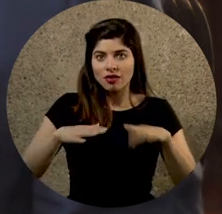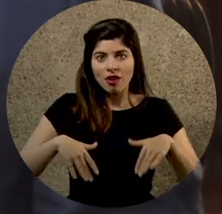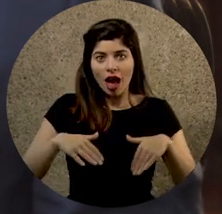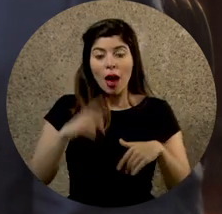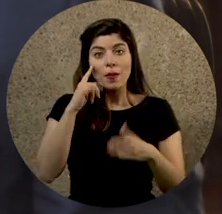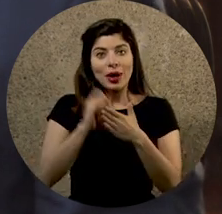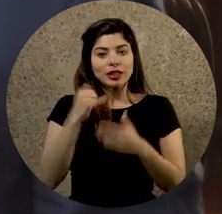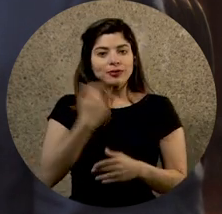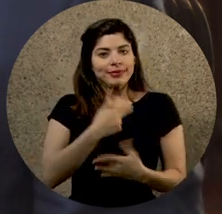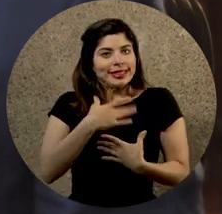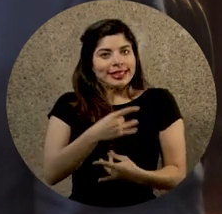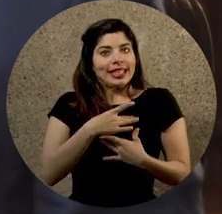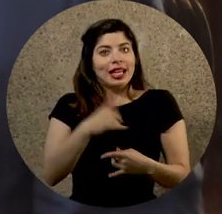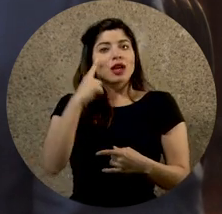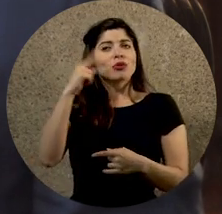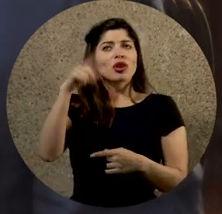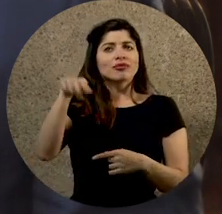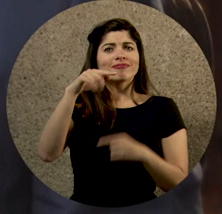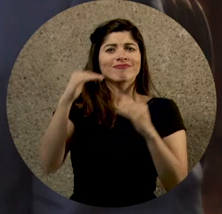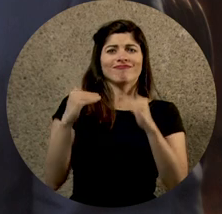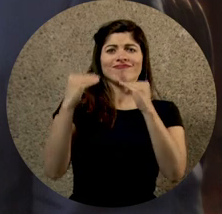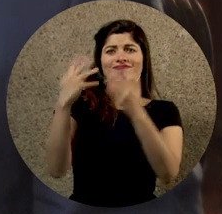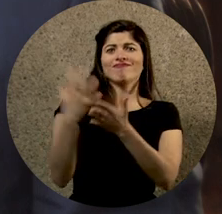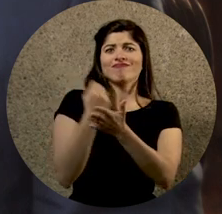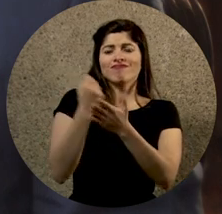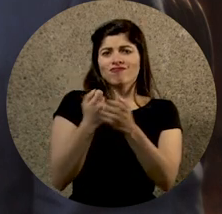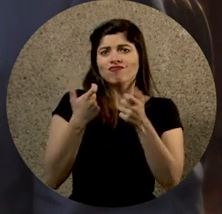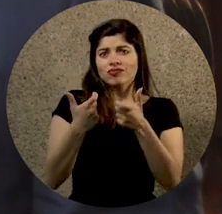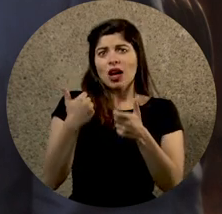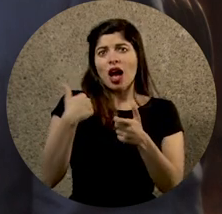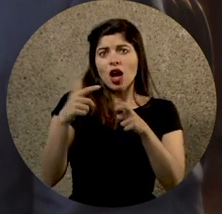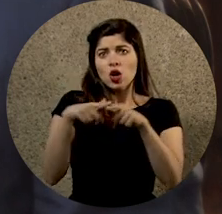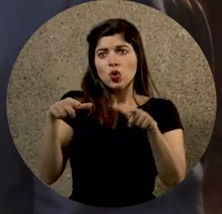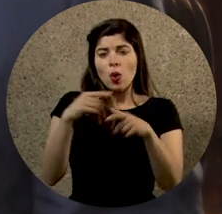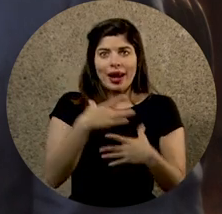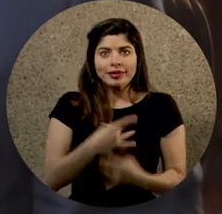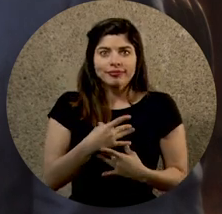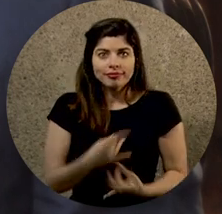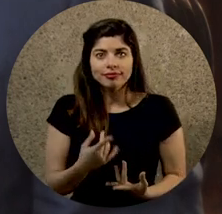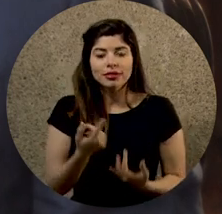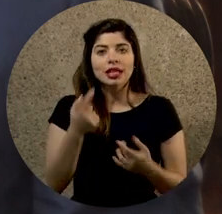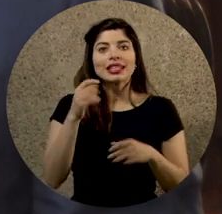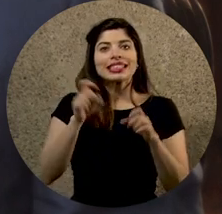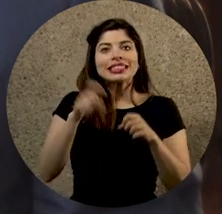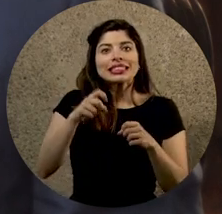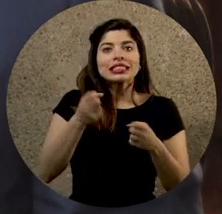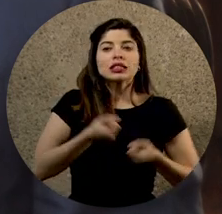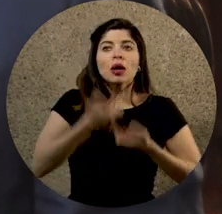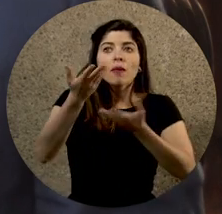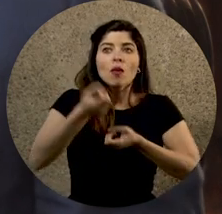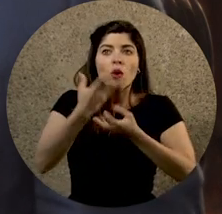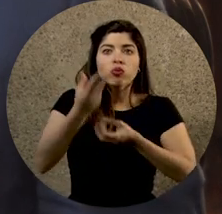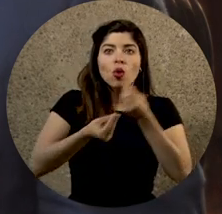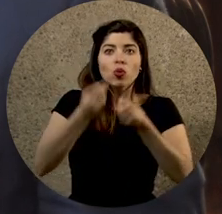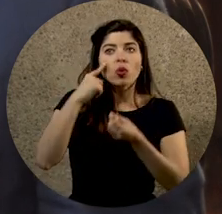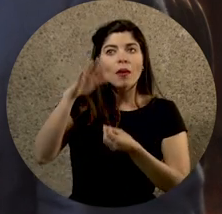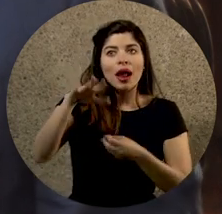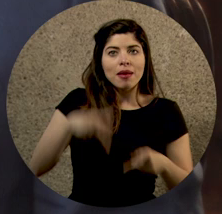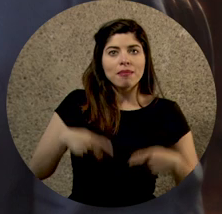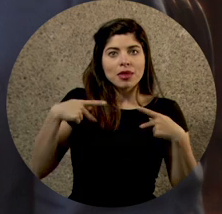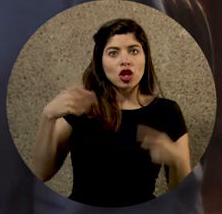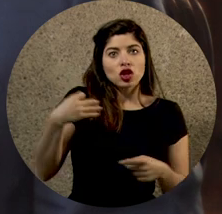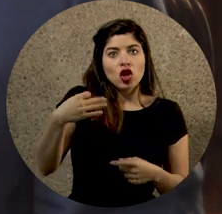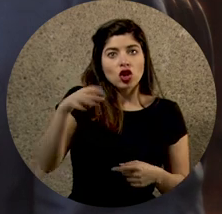mayor interés por los elevados niveles de ingreso que tiene esta zona, por la necesidad de importación de producto para la vida